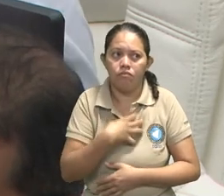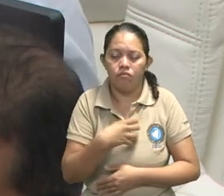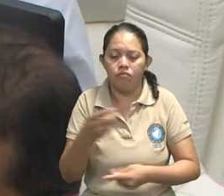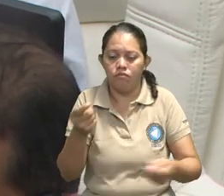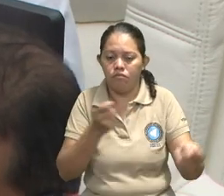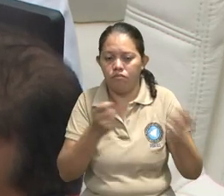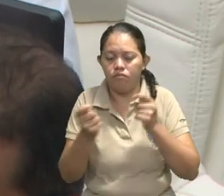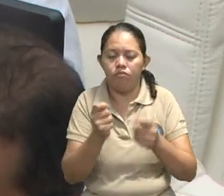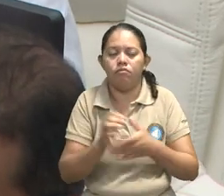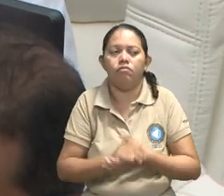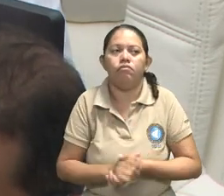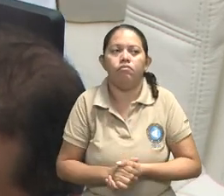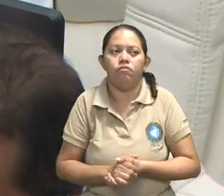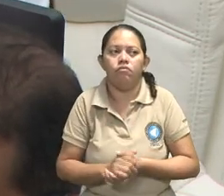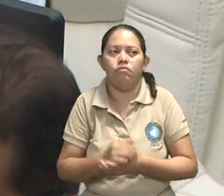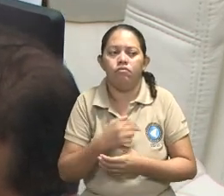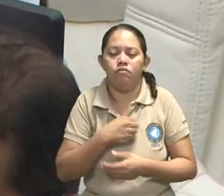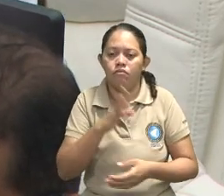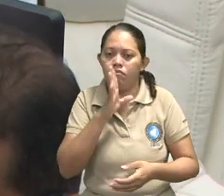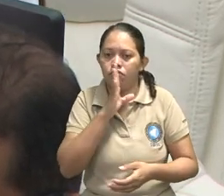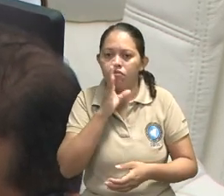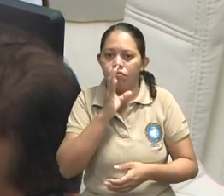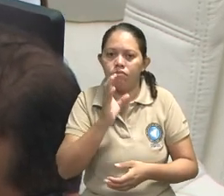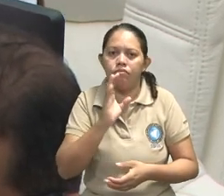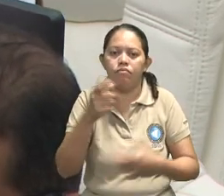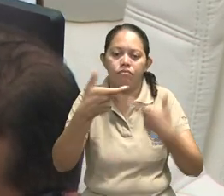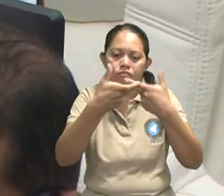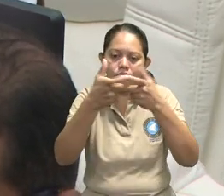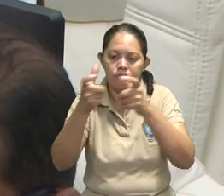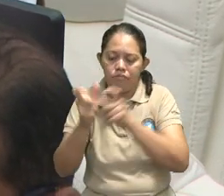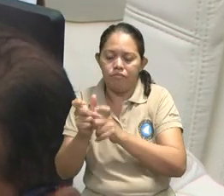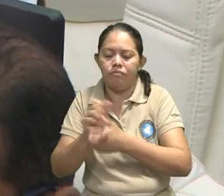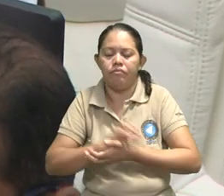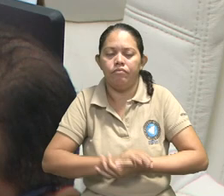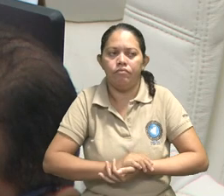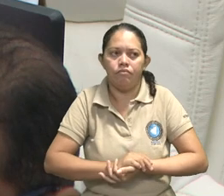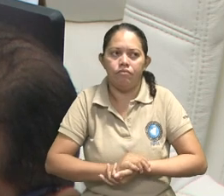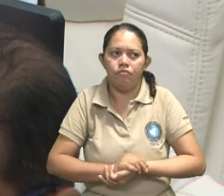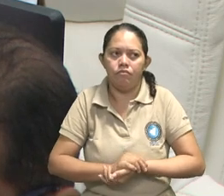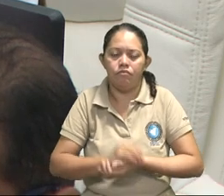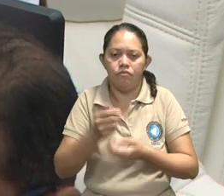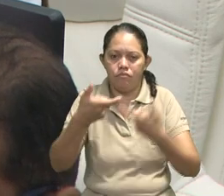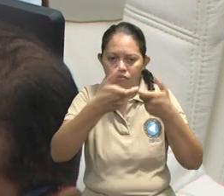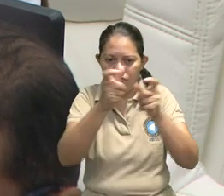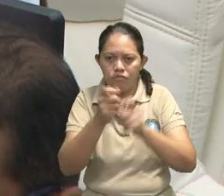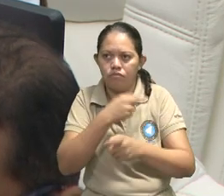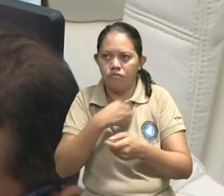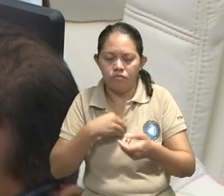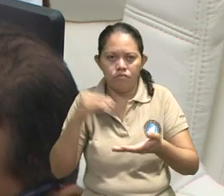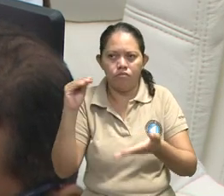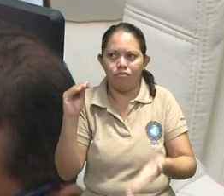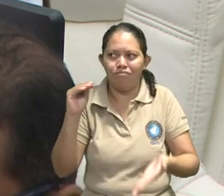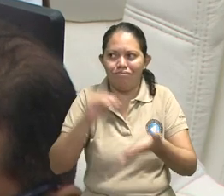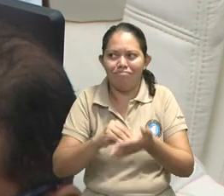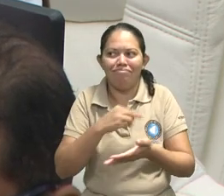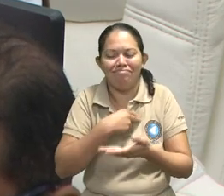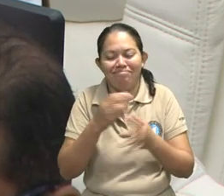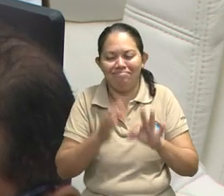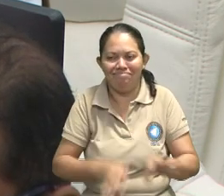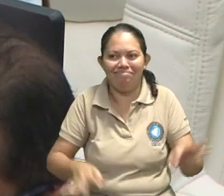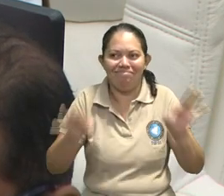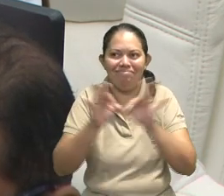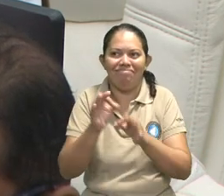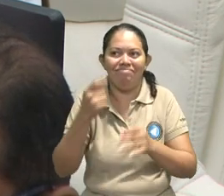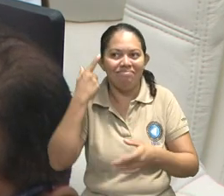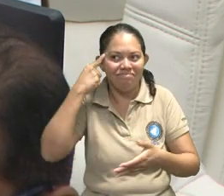regulador. Consideraciones de la Comisión. Los miembros de la Comisión de Infraestructura y Servicios Públicos, una